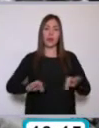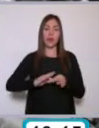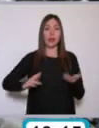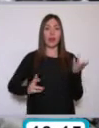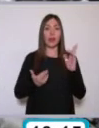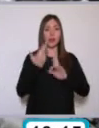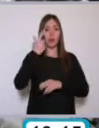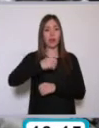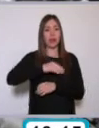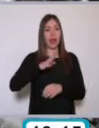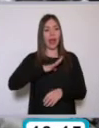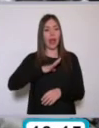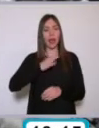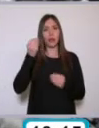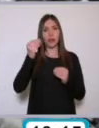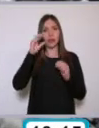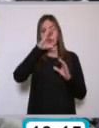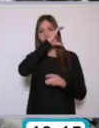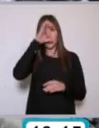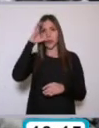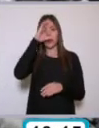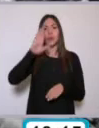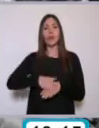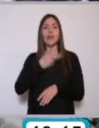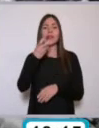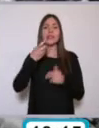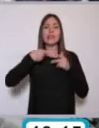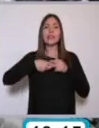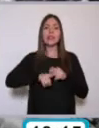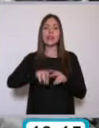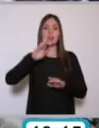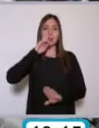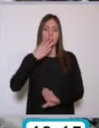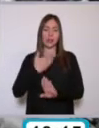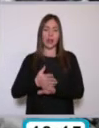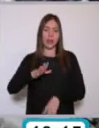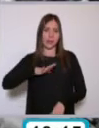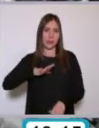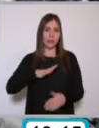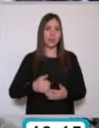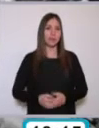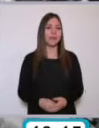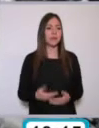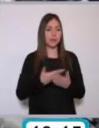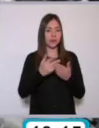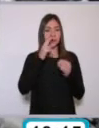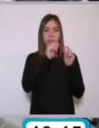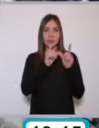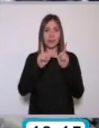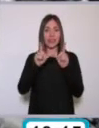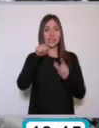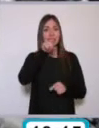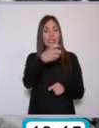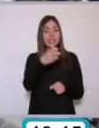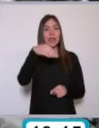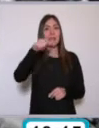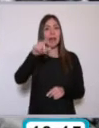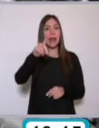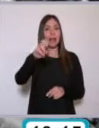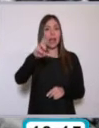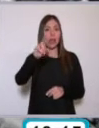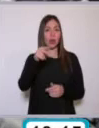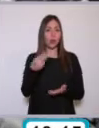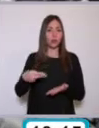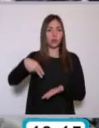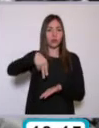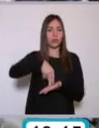da este sentido de existir, ¿no? Esa Así corresponsalía. Mira, estamos viendo, por ejemplo, aquí es ¡Qué Madero, fotos! cuando ya es como líder